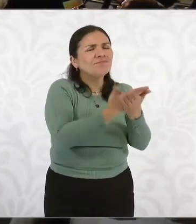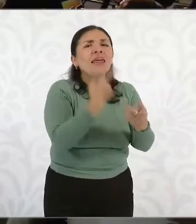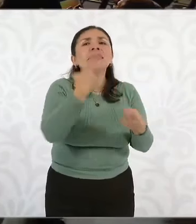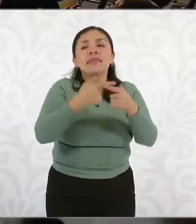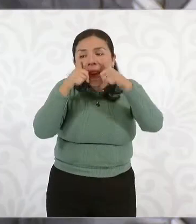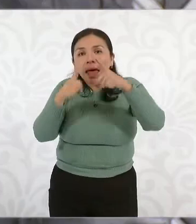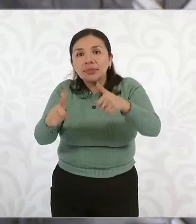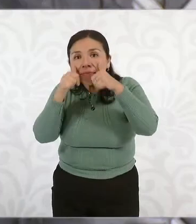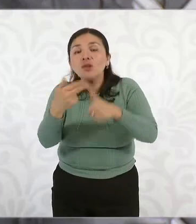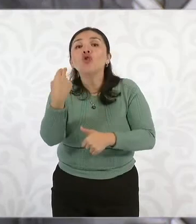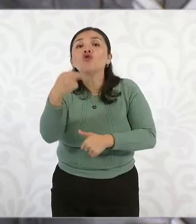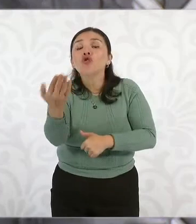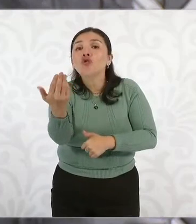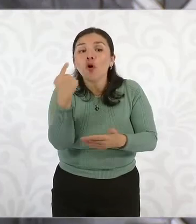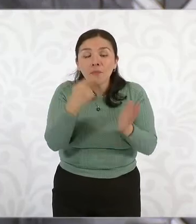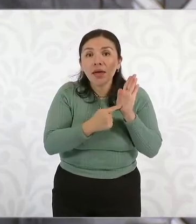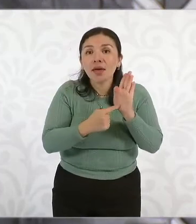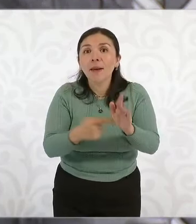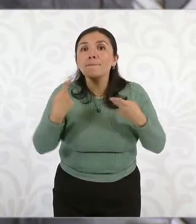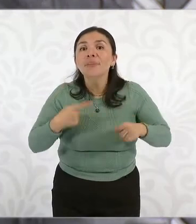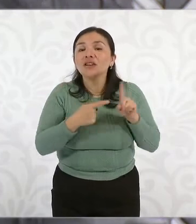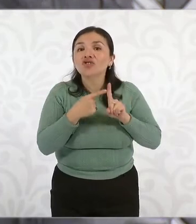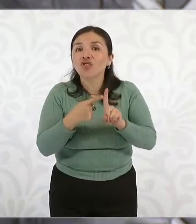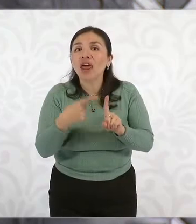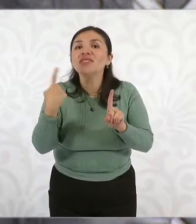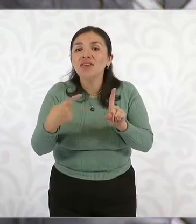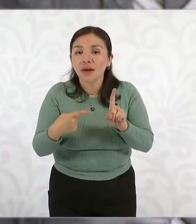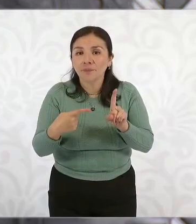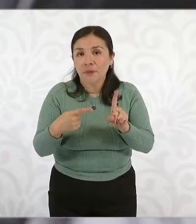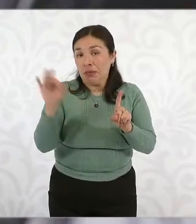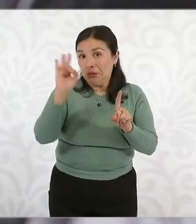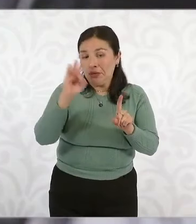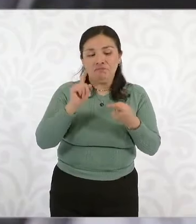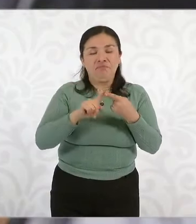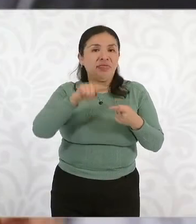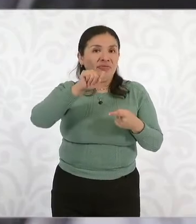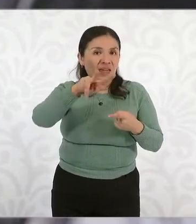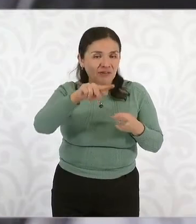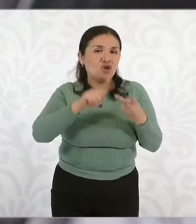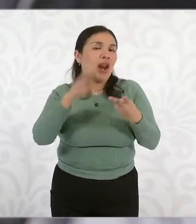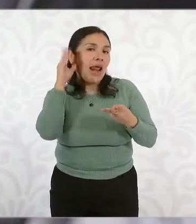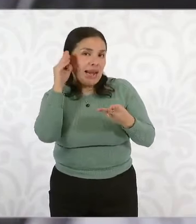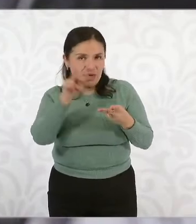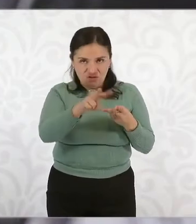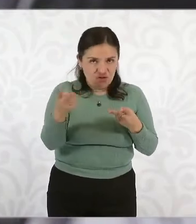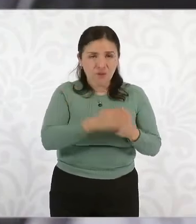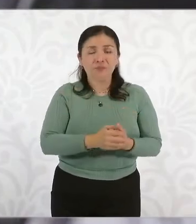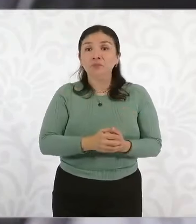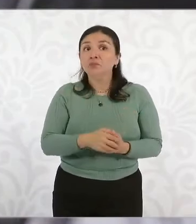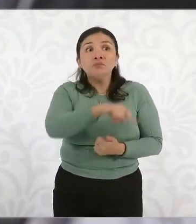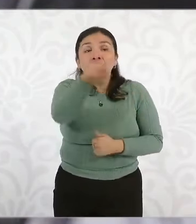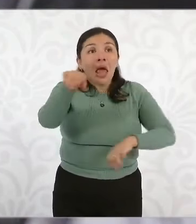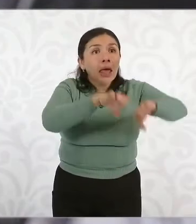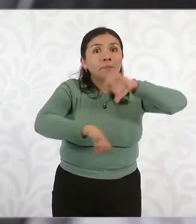televisión. Entonces, si alguno de los medios, estamos hablando de televisión y radio, no nombra a